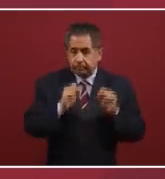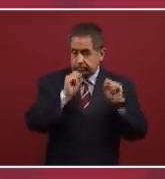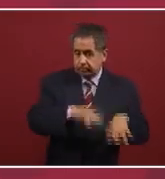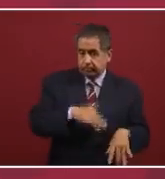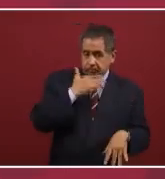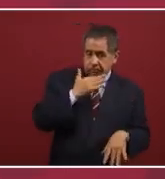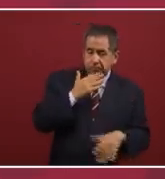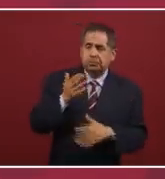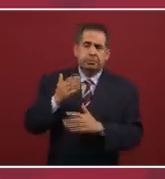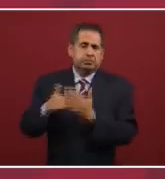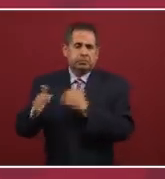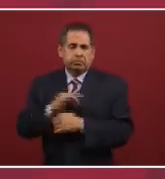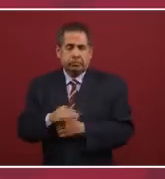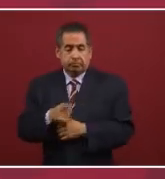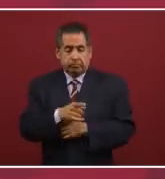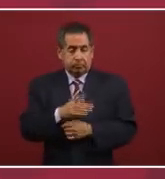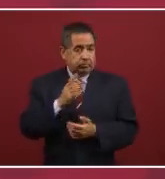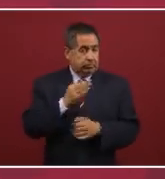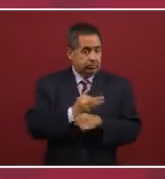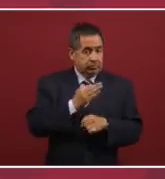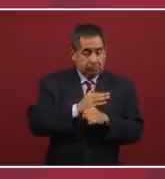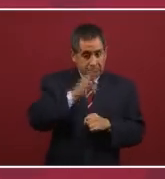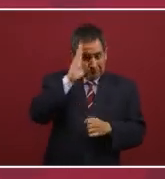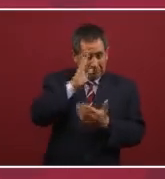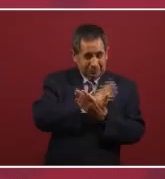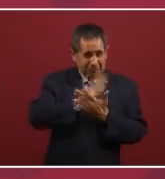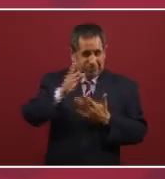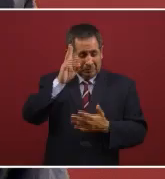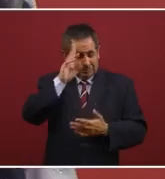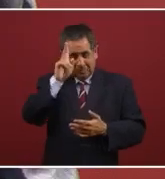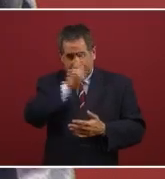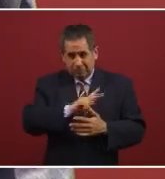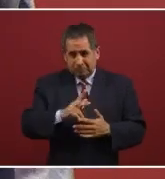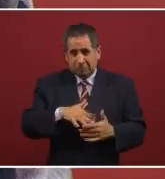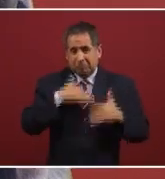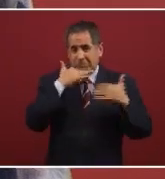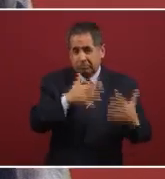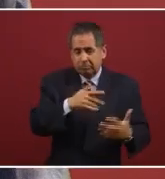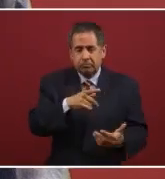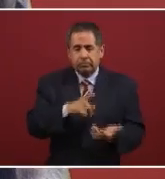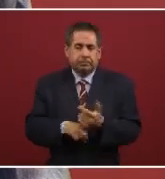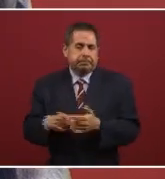niveles altos de corrupción. Es elemental.